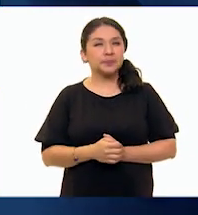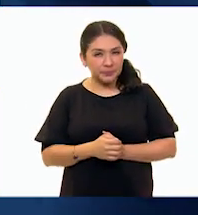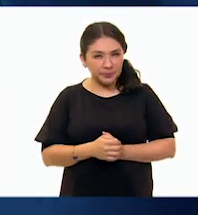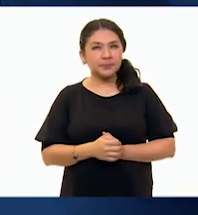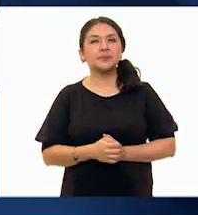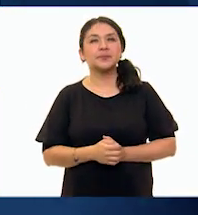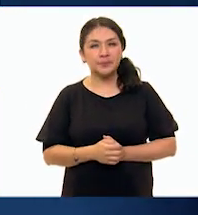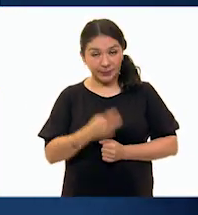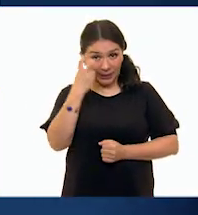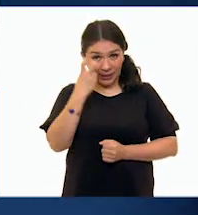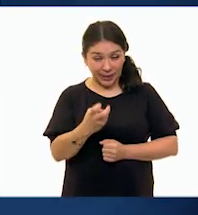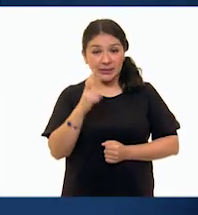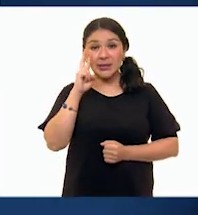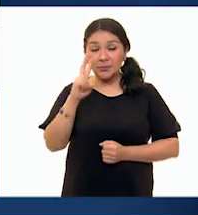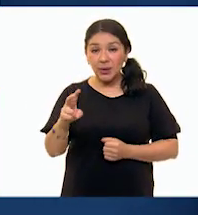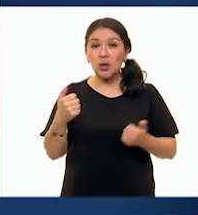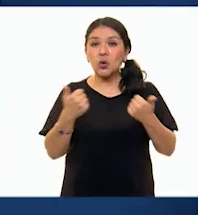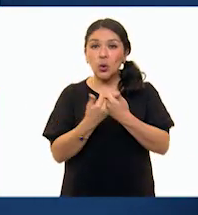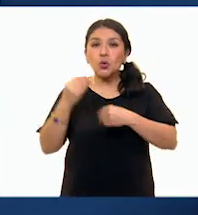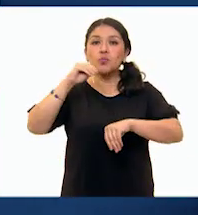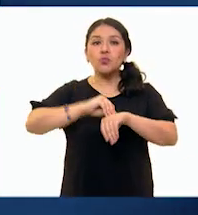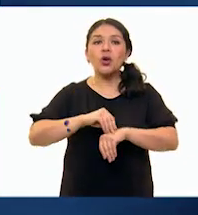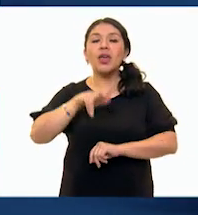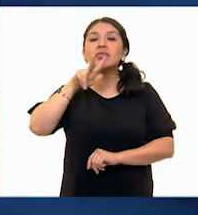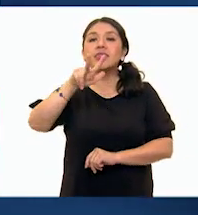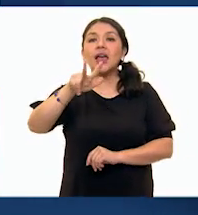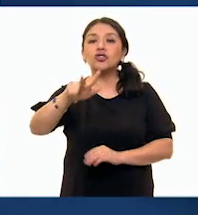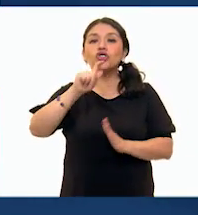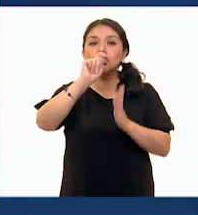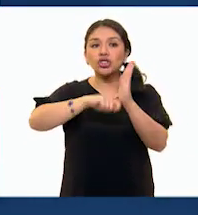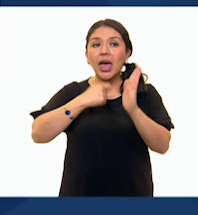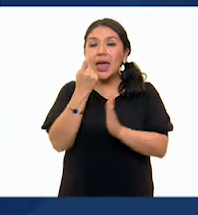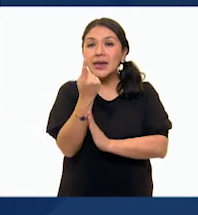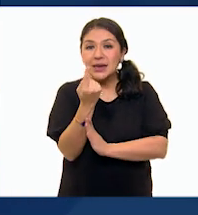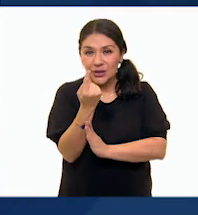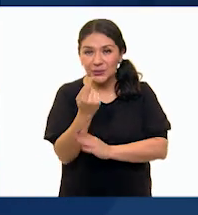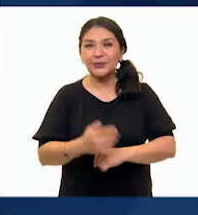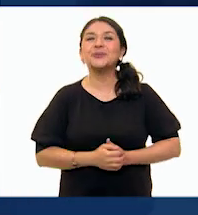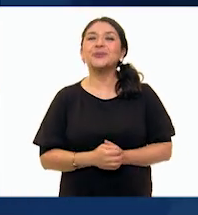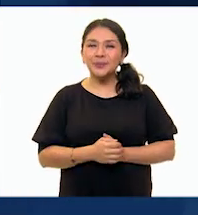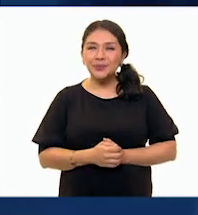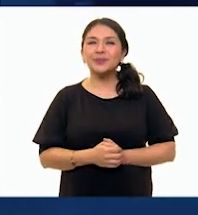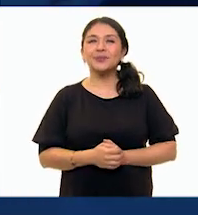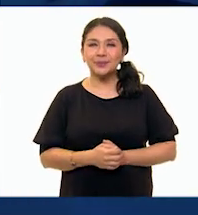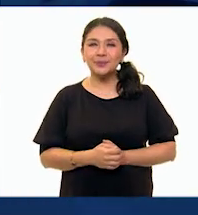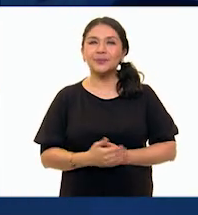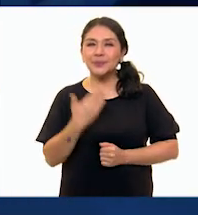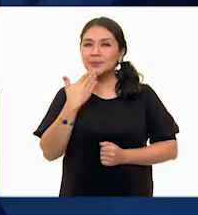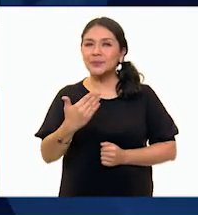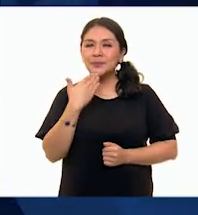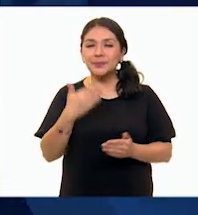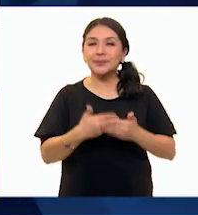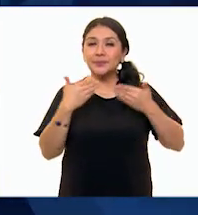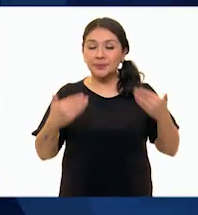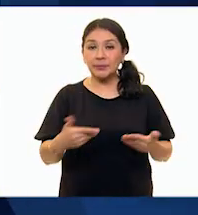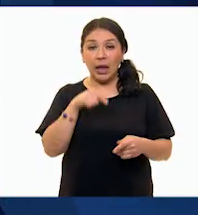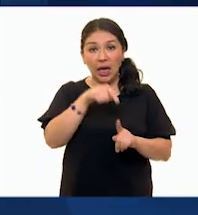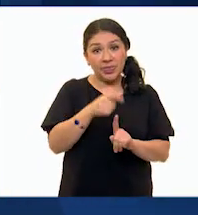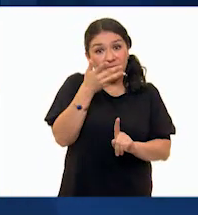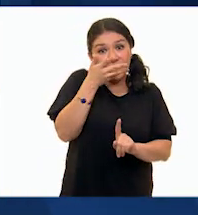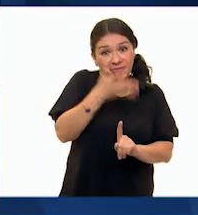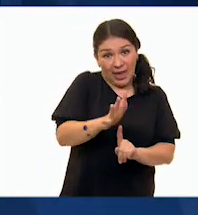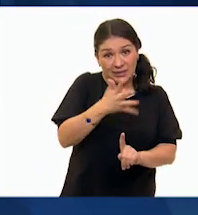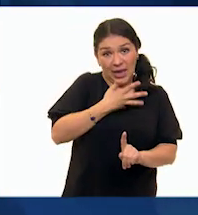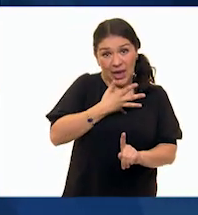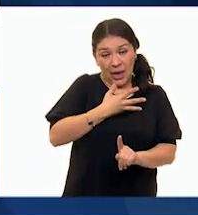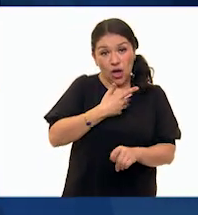en esta figura se usaron 18 cerillos. Entonces pasamos de 10 cerillos que tiene